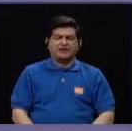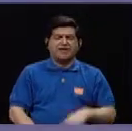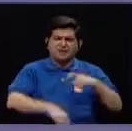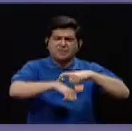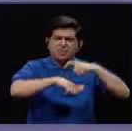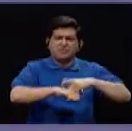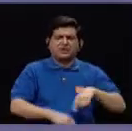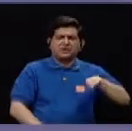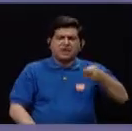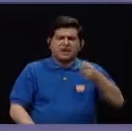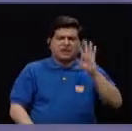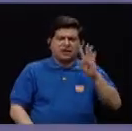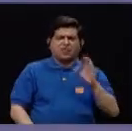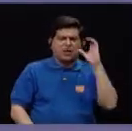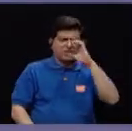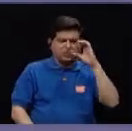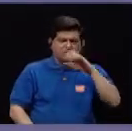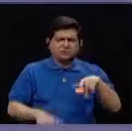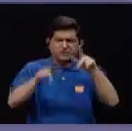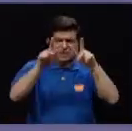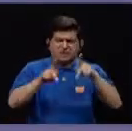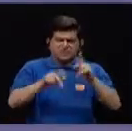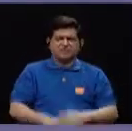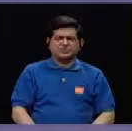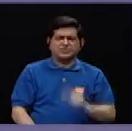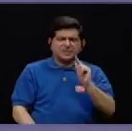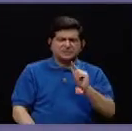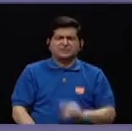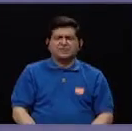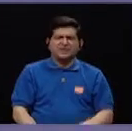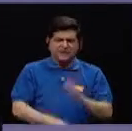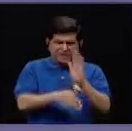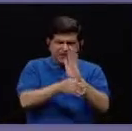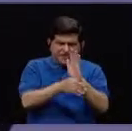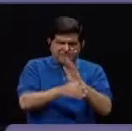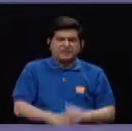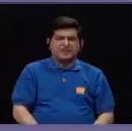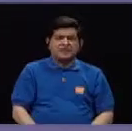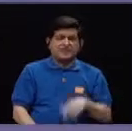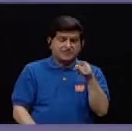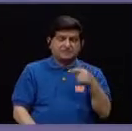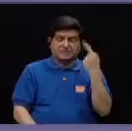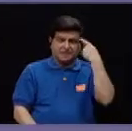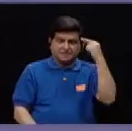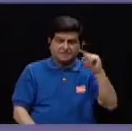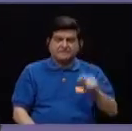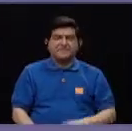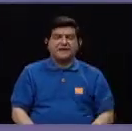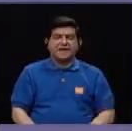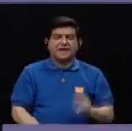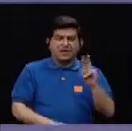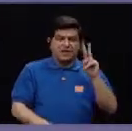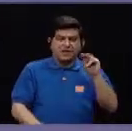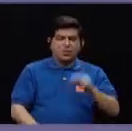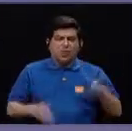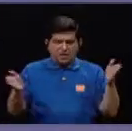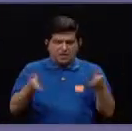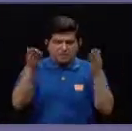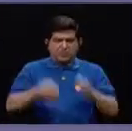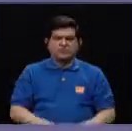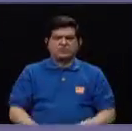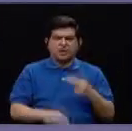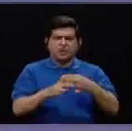buscar actrices para hacer unos cortitos muy pequeños que se llamaban Las Vecinas para promocionar las novelas. Entonces eran como